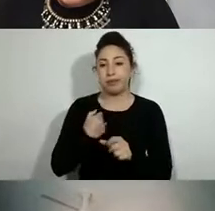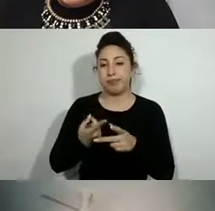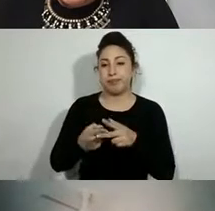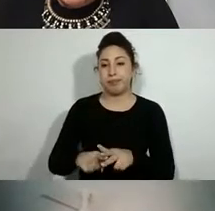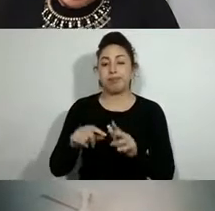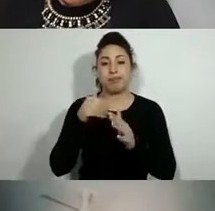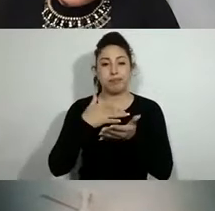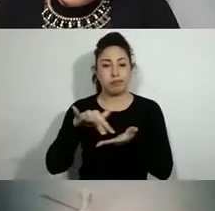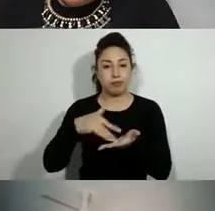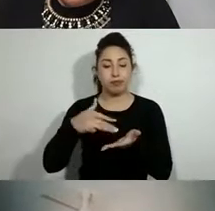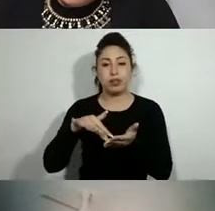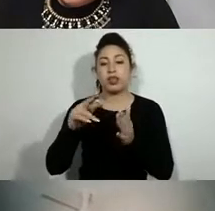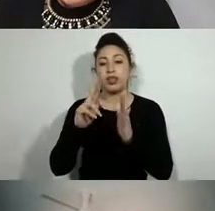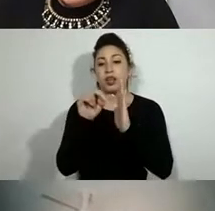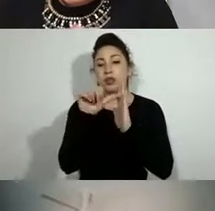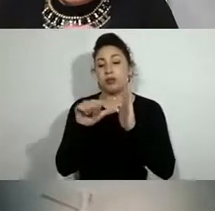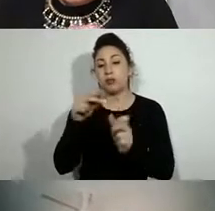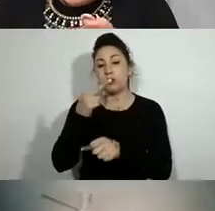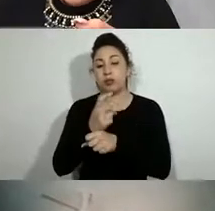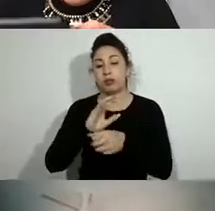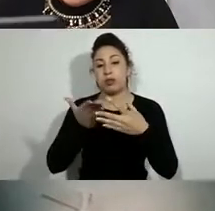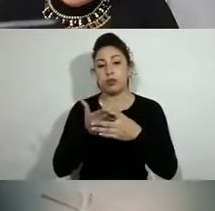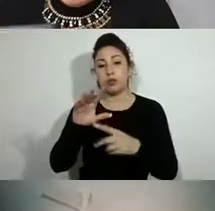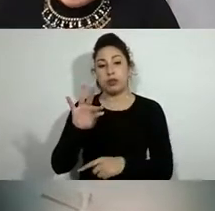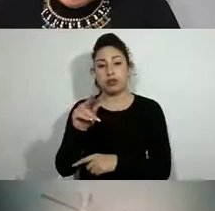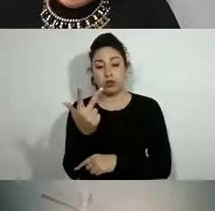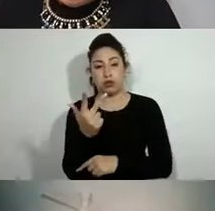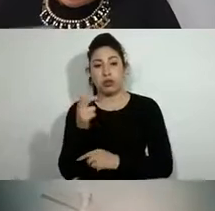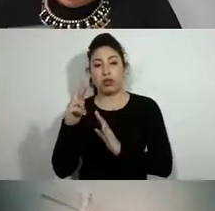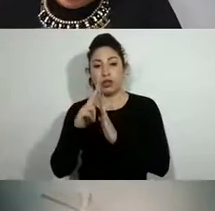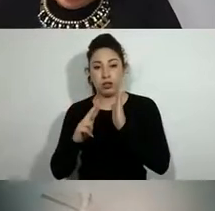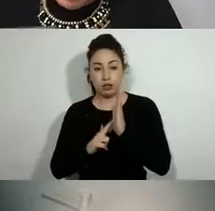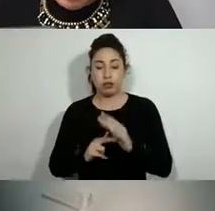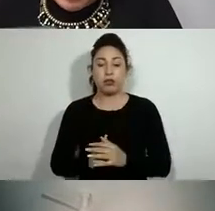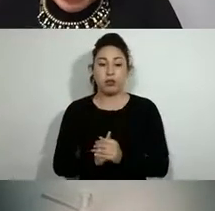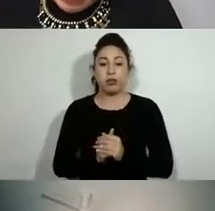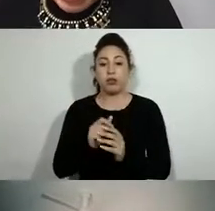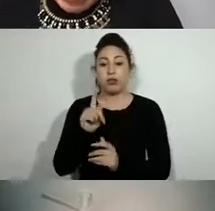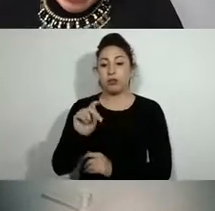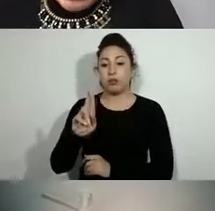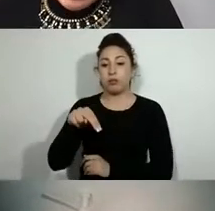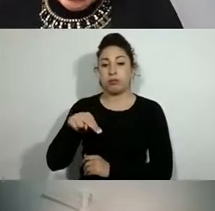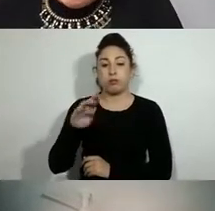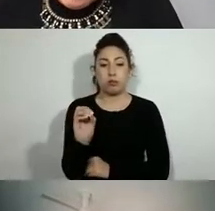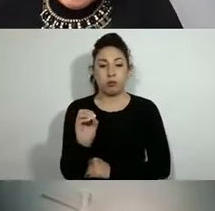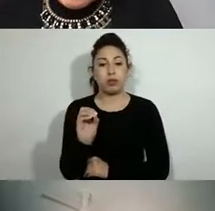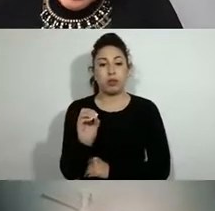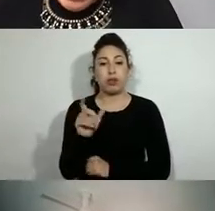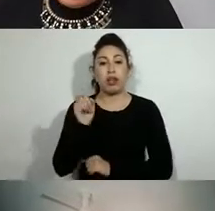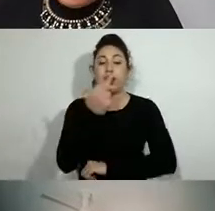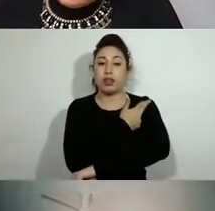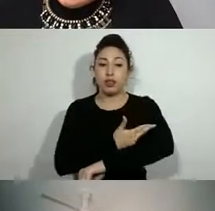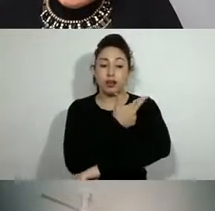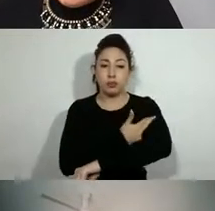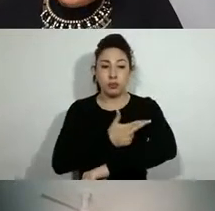2, fracción 48ª del reglamento. Turno. Es el trámite que dicta